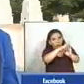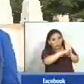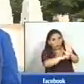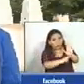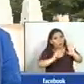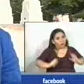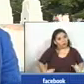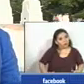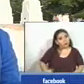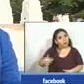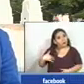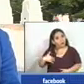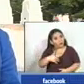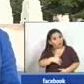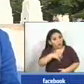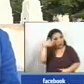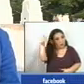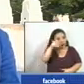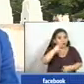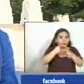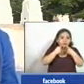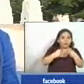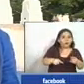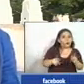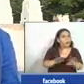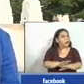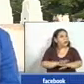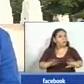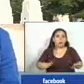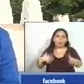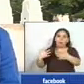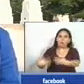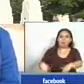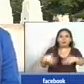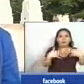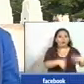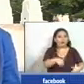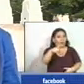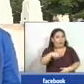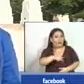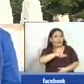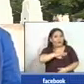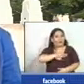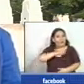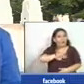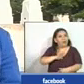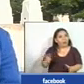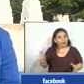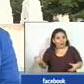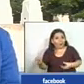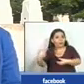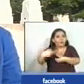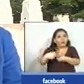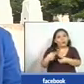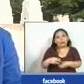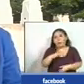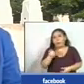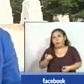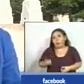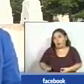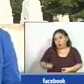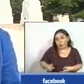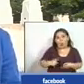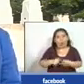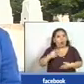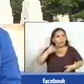gobierno y del Ministerio de Educación las actividades alusivas al mes cívico que involucran estudiantes y desfiles están